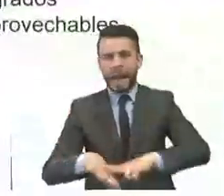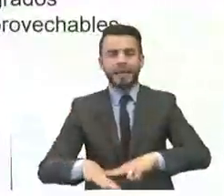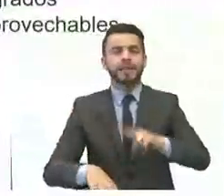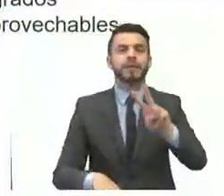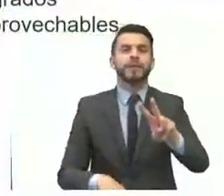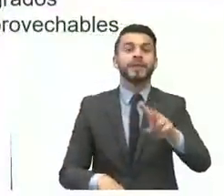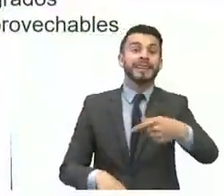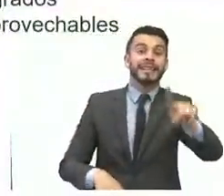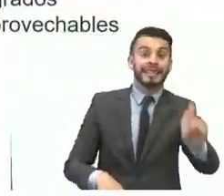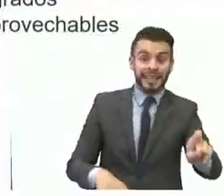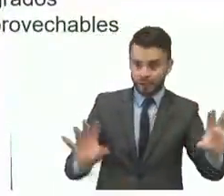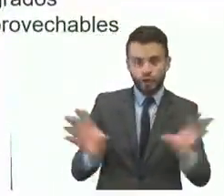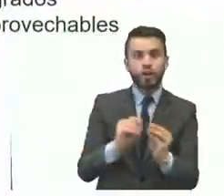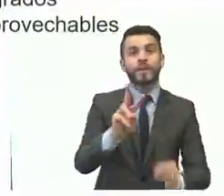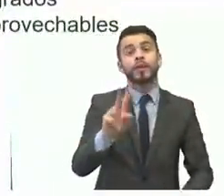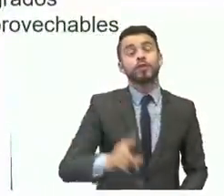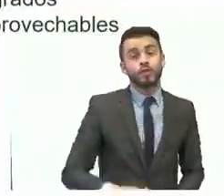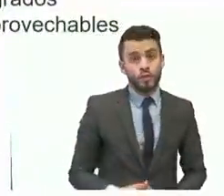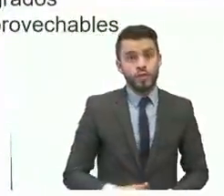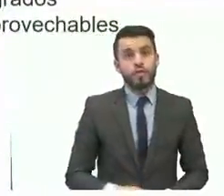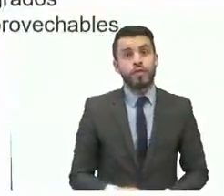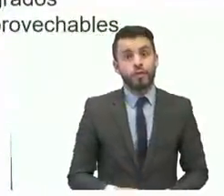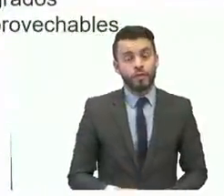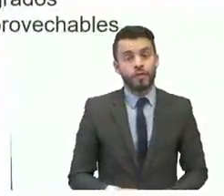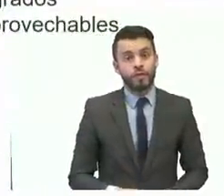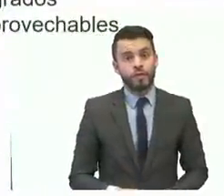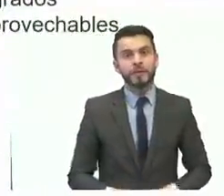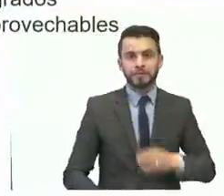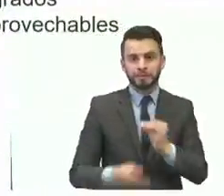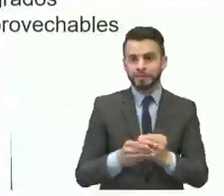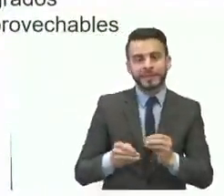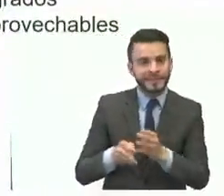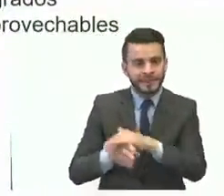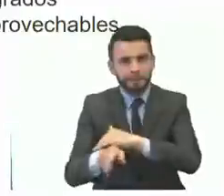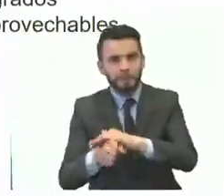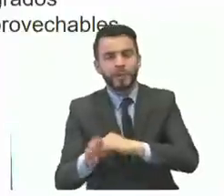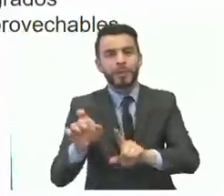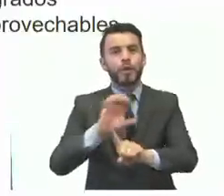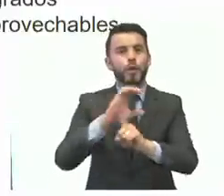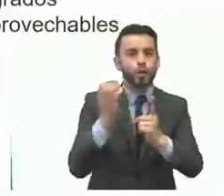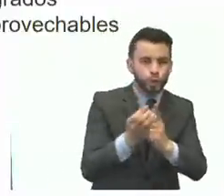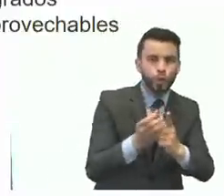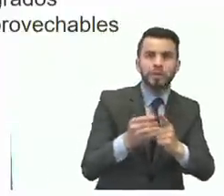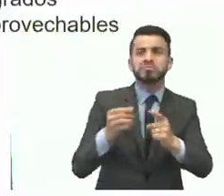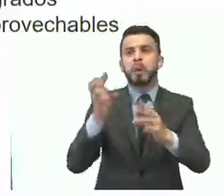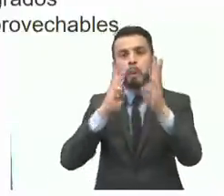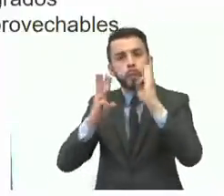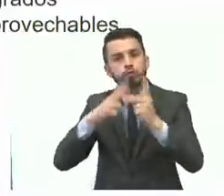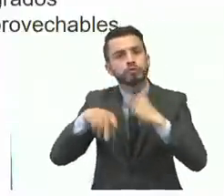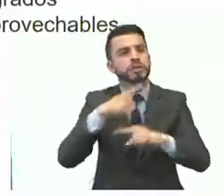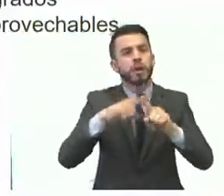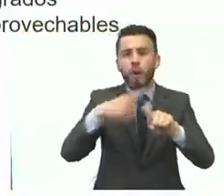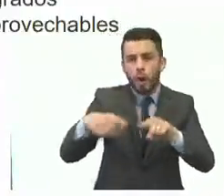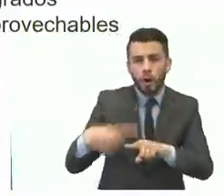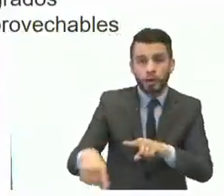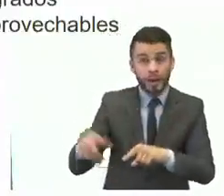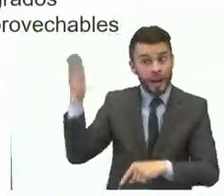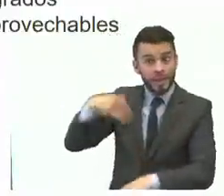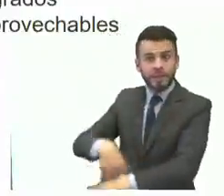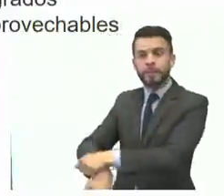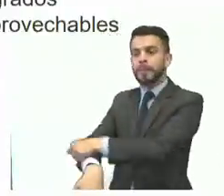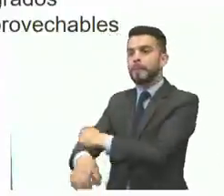Hoy tenemos 72 bienes de interés cultural. Algunos de ellos se lesionaban en la propuesta anterior de hacer un Transmilenio como el de la Caracas en la